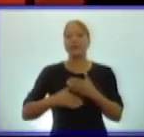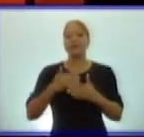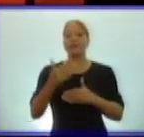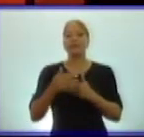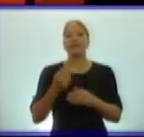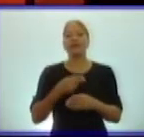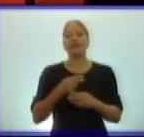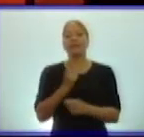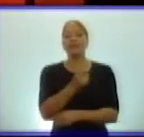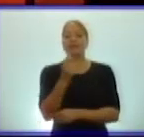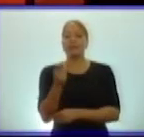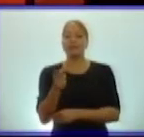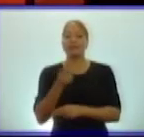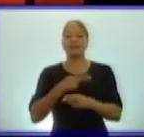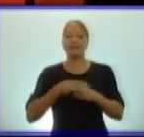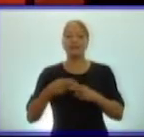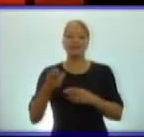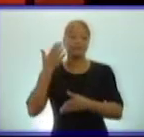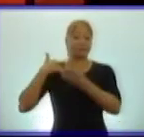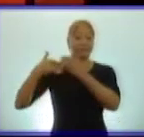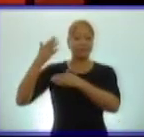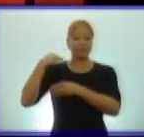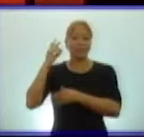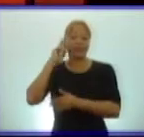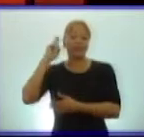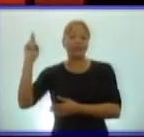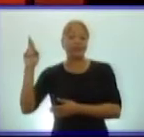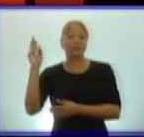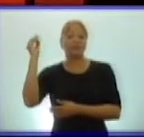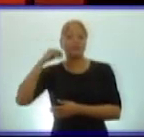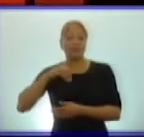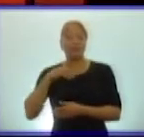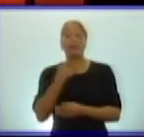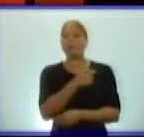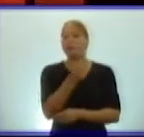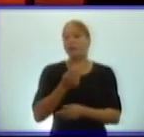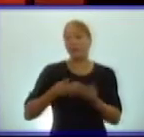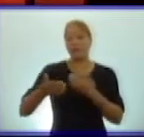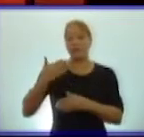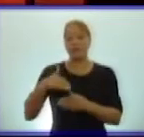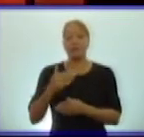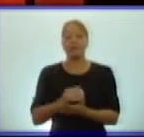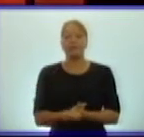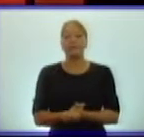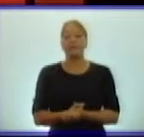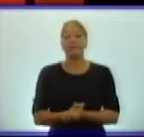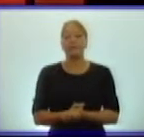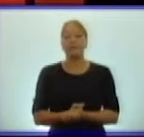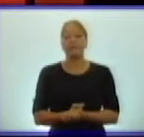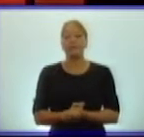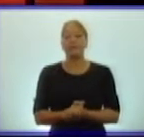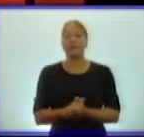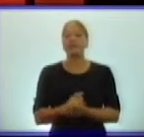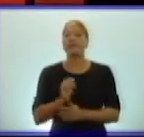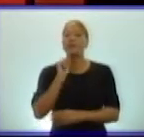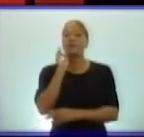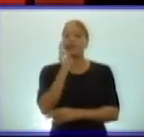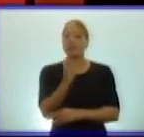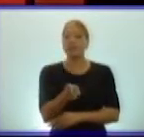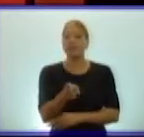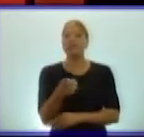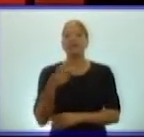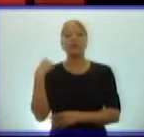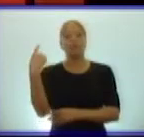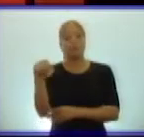historia antigua y medieval. Recordamos, como se ha explicado en otros espacios, que esto constituyen orientaciones para